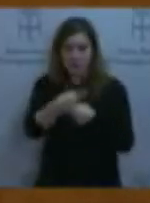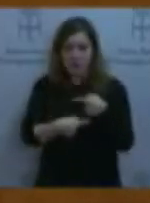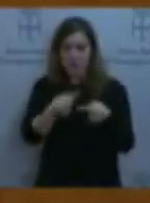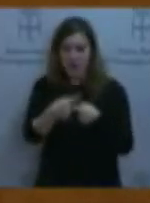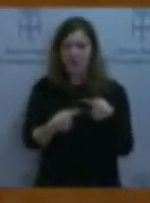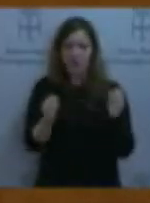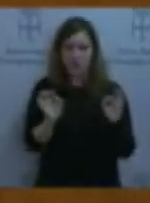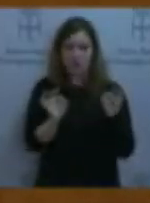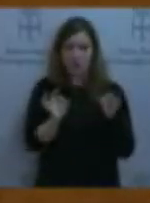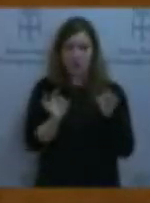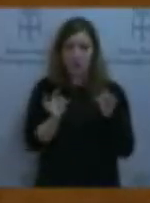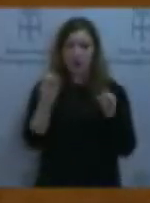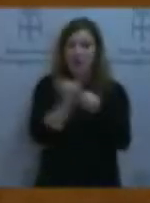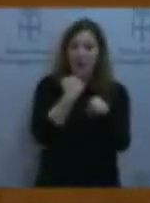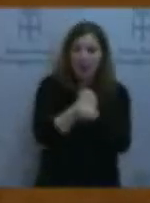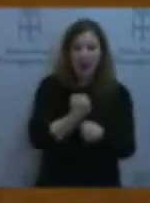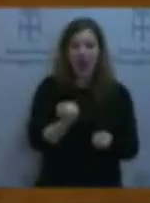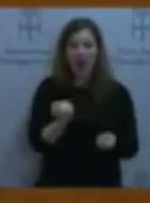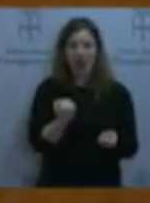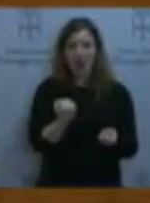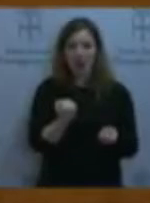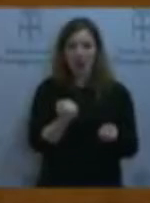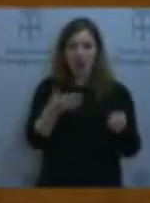son el potencial a través del cual